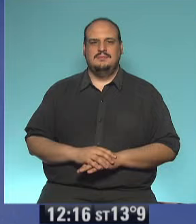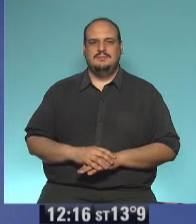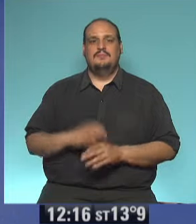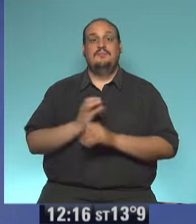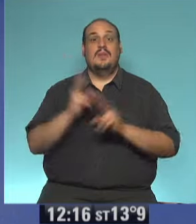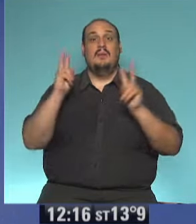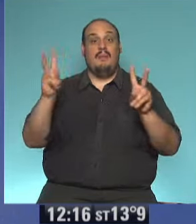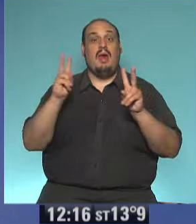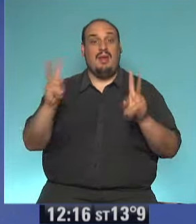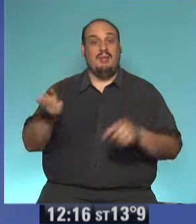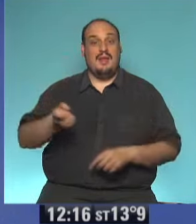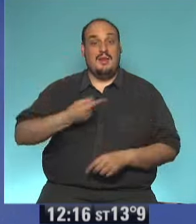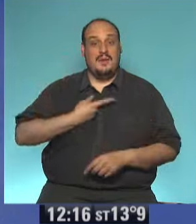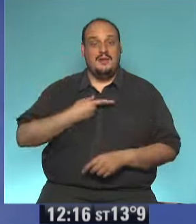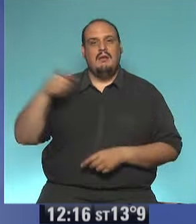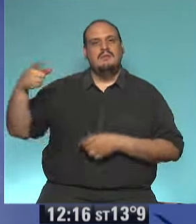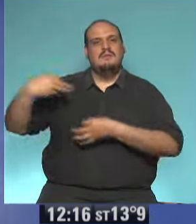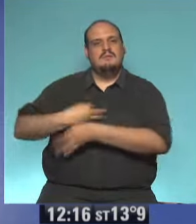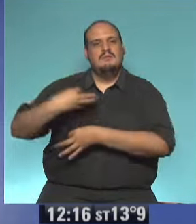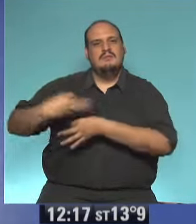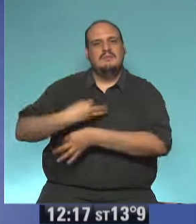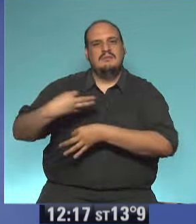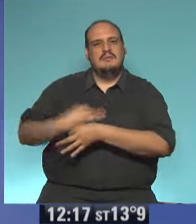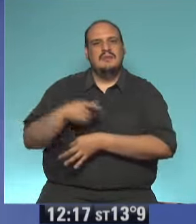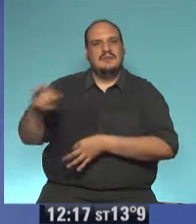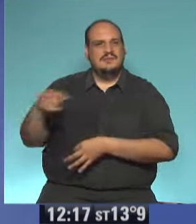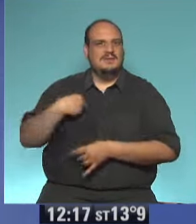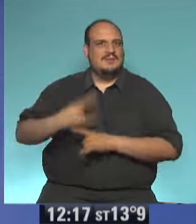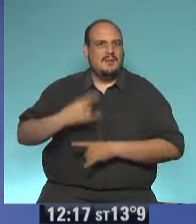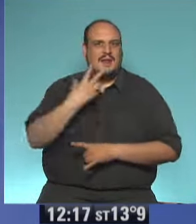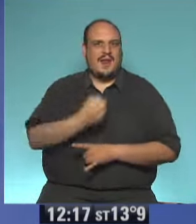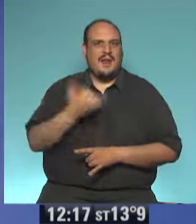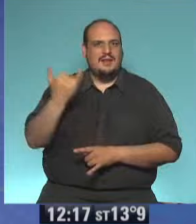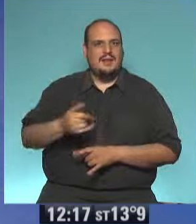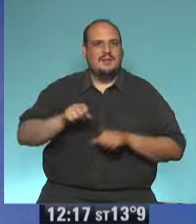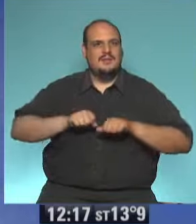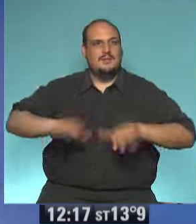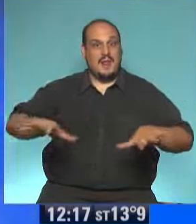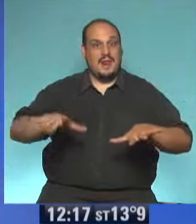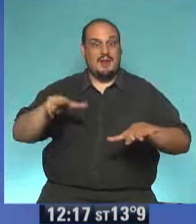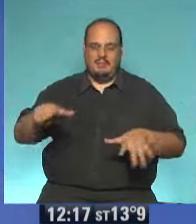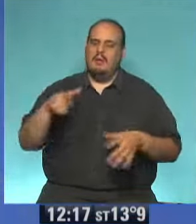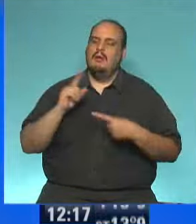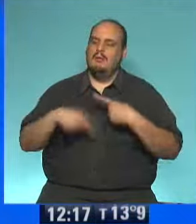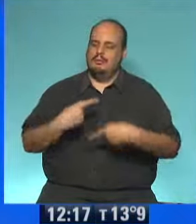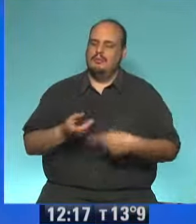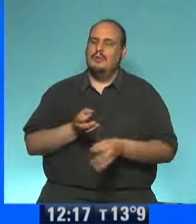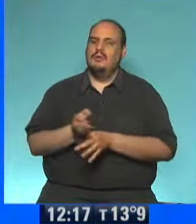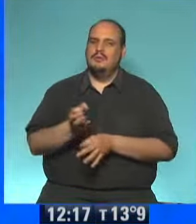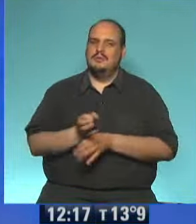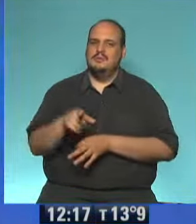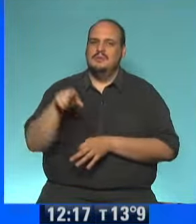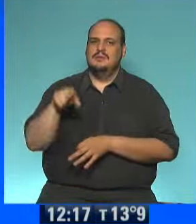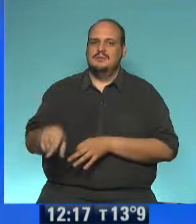Maestra mía, que nos enseñe siempre viene pila a pila. Con la pandemia, la educación nos interrumpe con